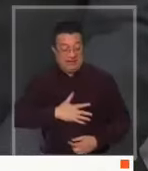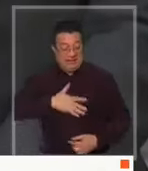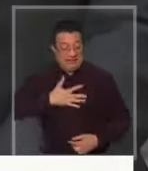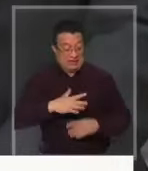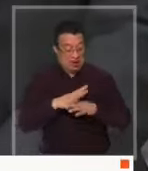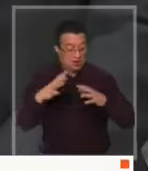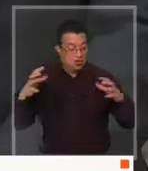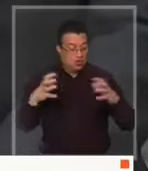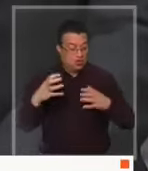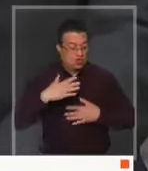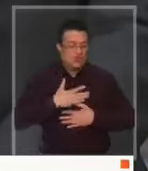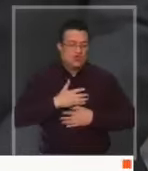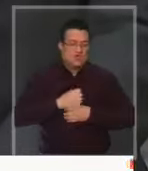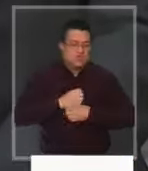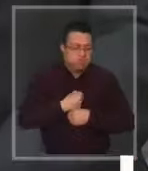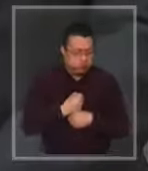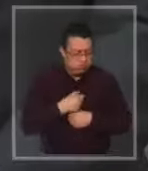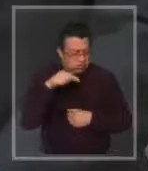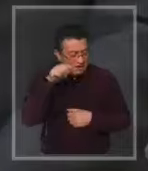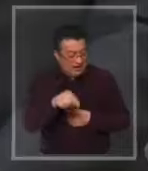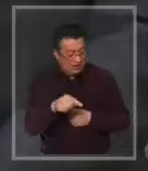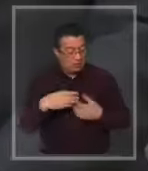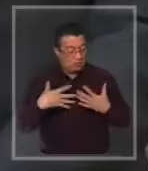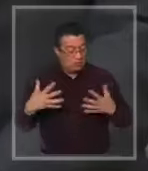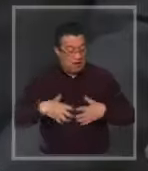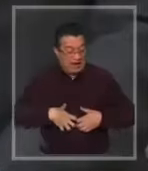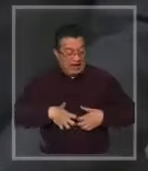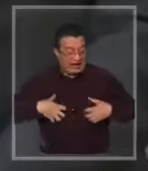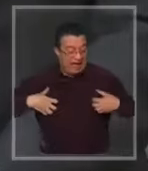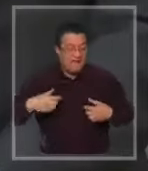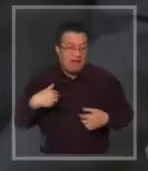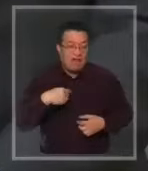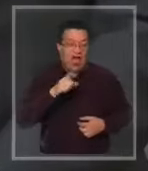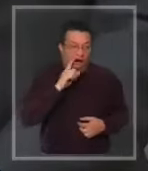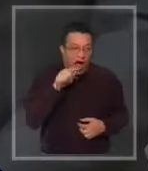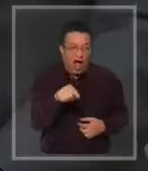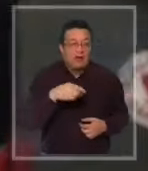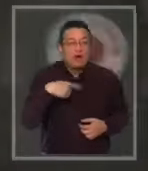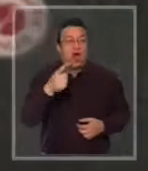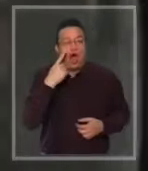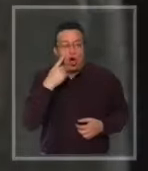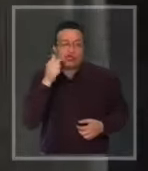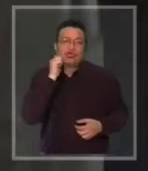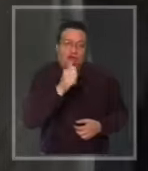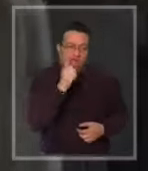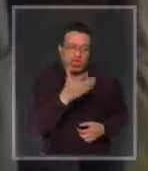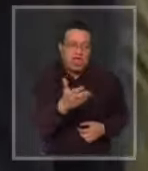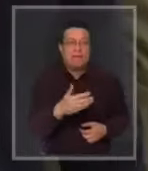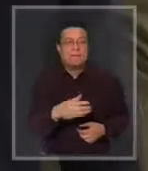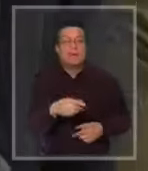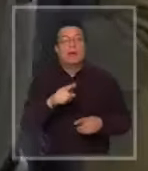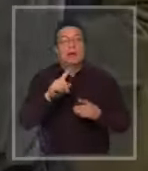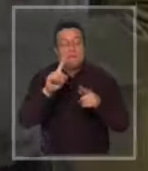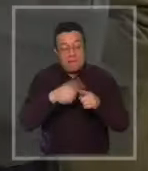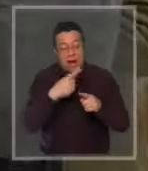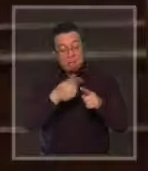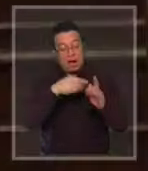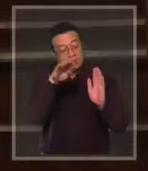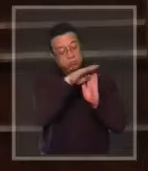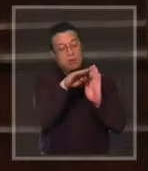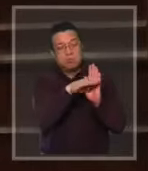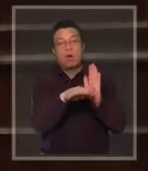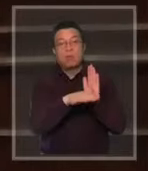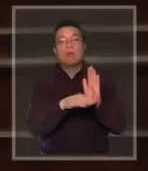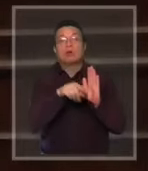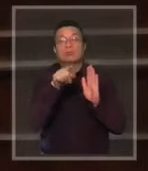golpeados por esto y sentimos mucha rabia por lo que hemos ido conociendo todos los días. Nuevos antecedentes sobre un caso que